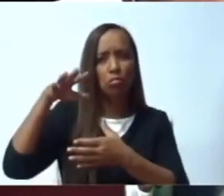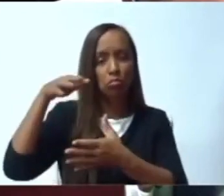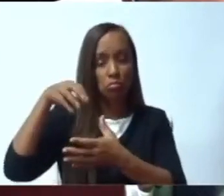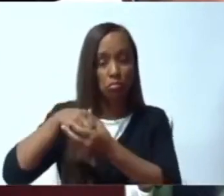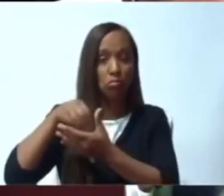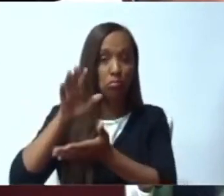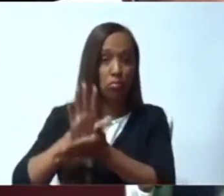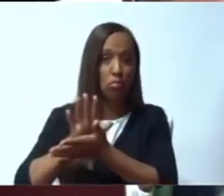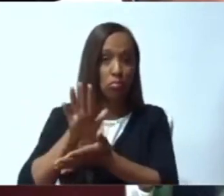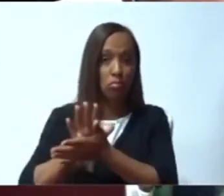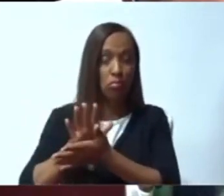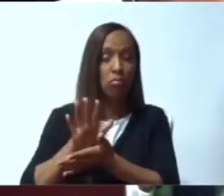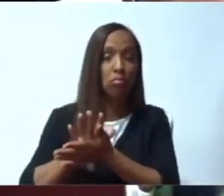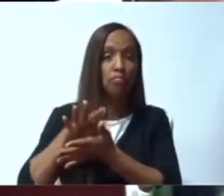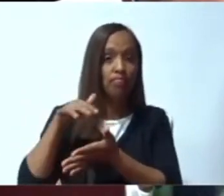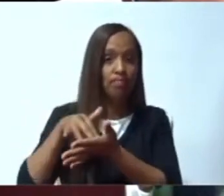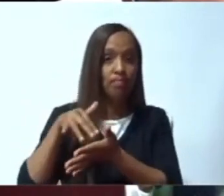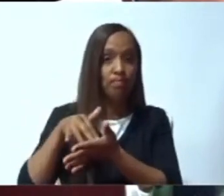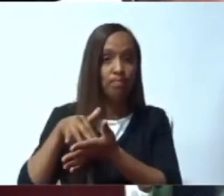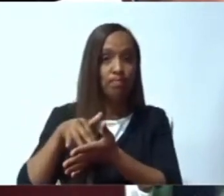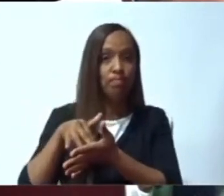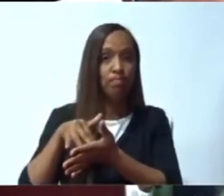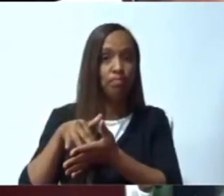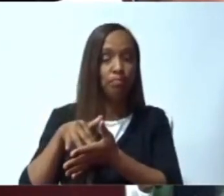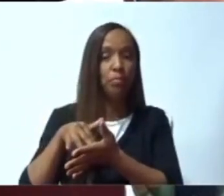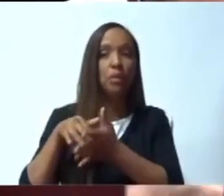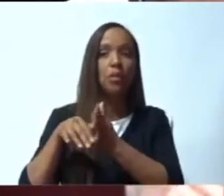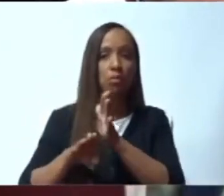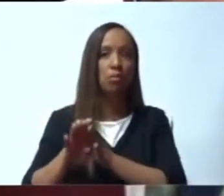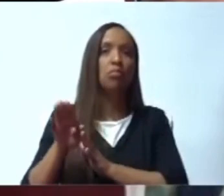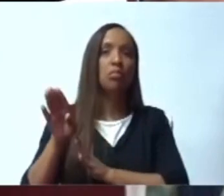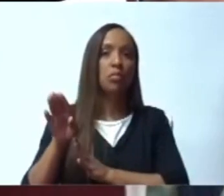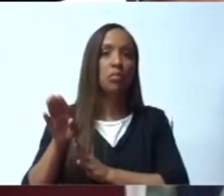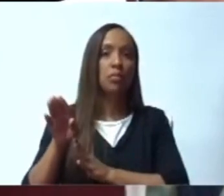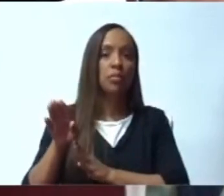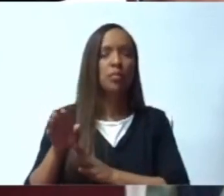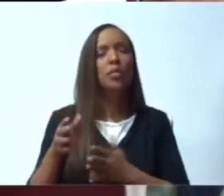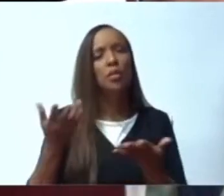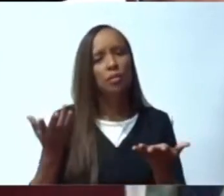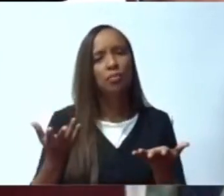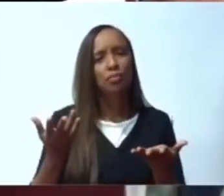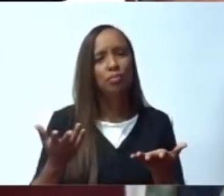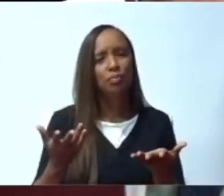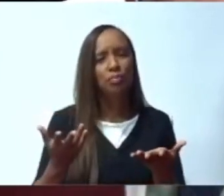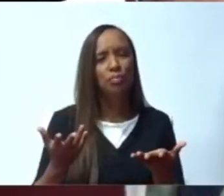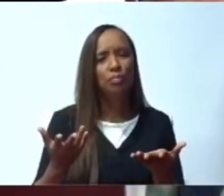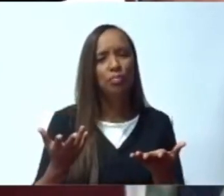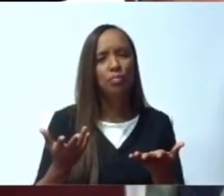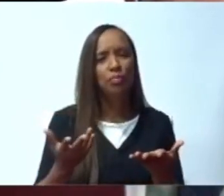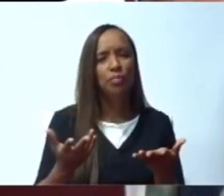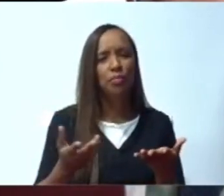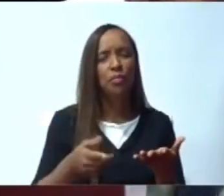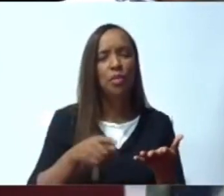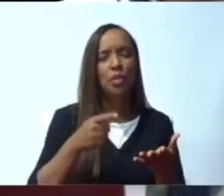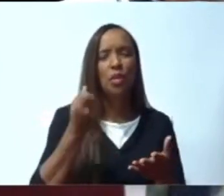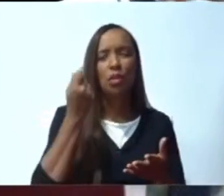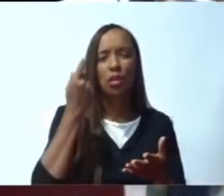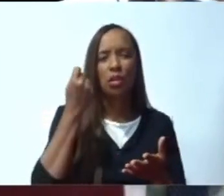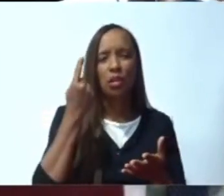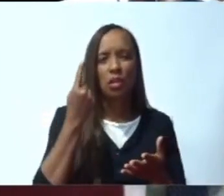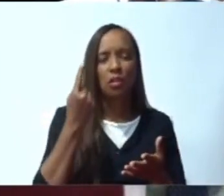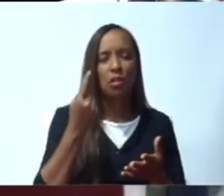que, siendo que reconozco que todos estamos de acuerdo con esta iniciativa, no voy a